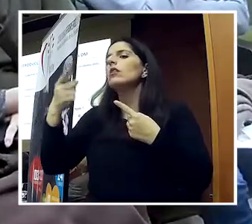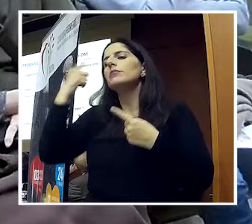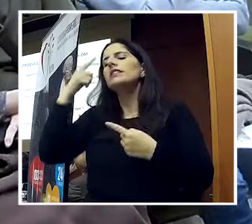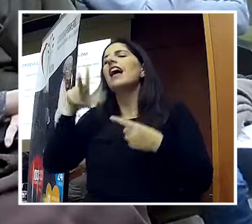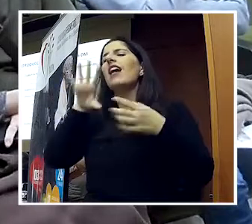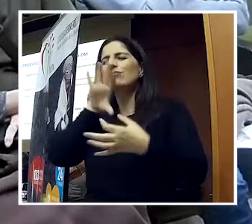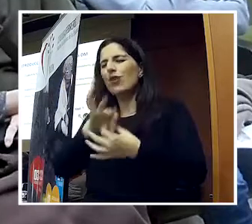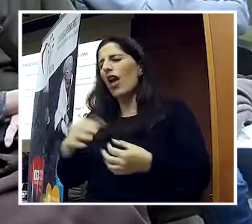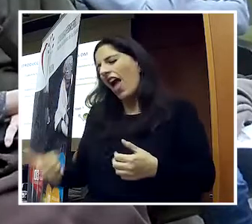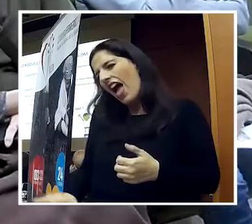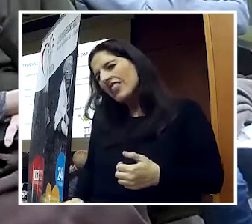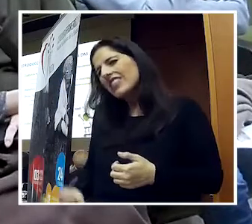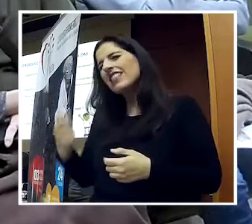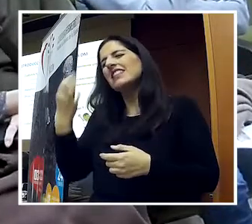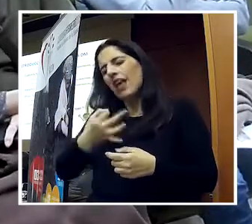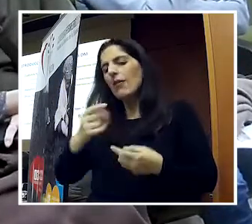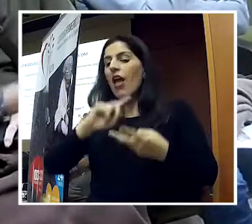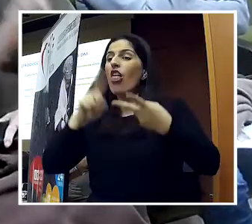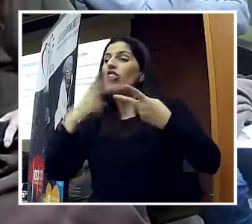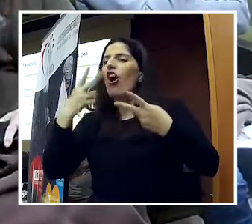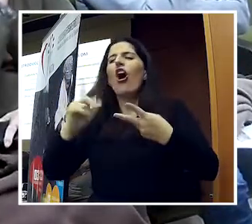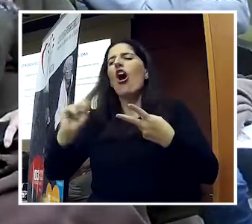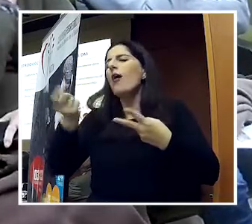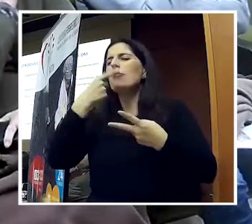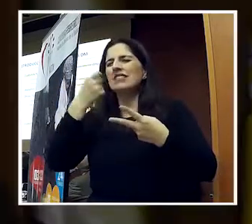insulino dependiente, y la diabetes mellitus tipo 2, que puede